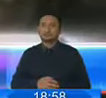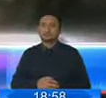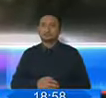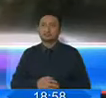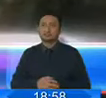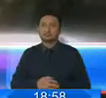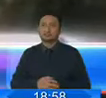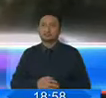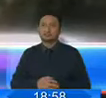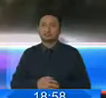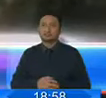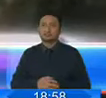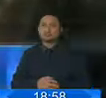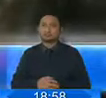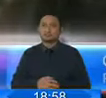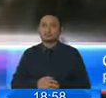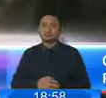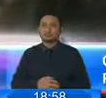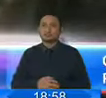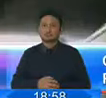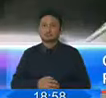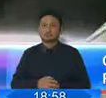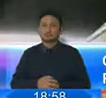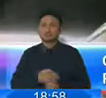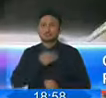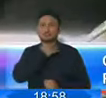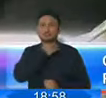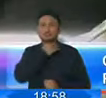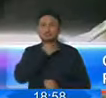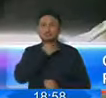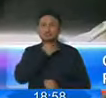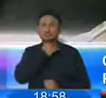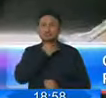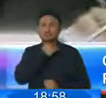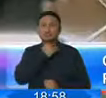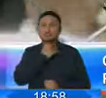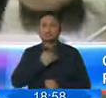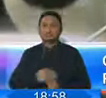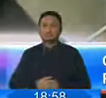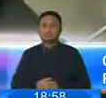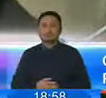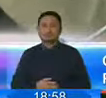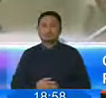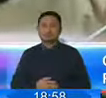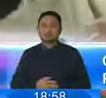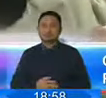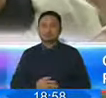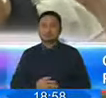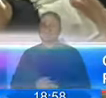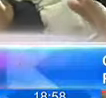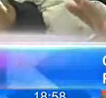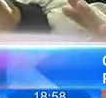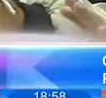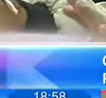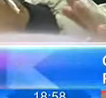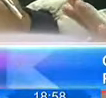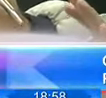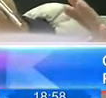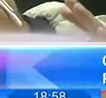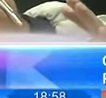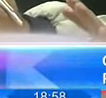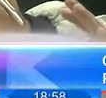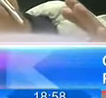para controlar los actos de corrupción y la transparencia. Aquí se nos ha explicado de que todo el concurso